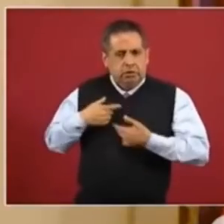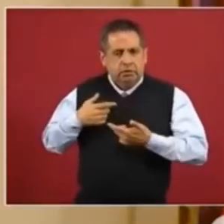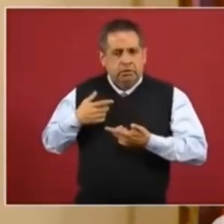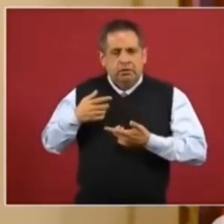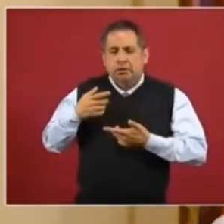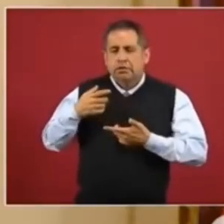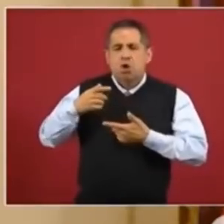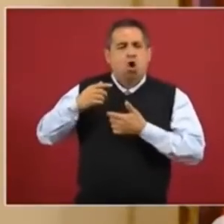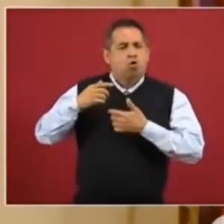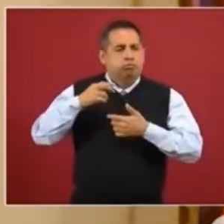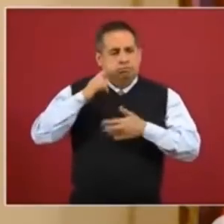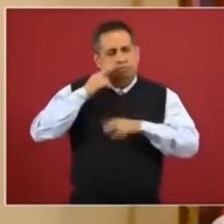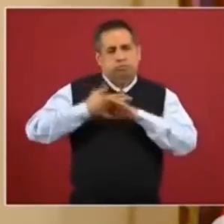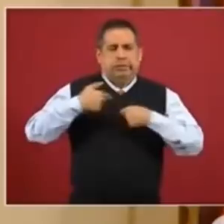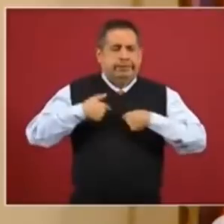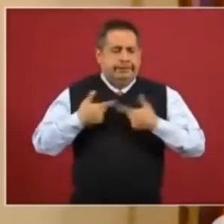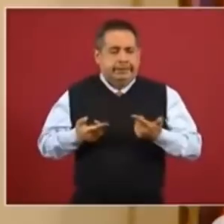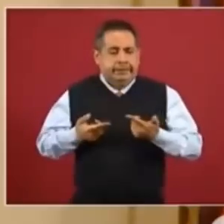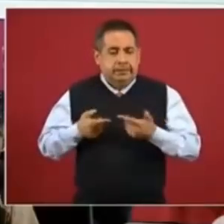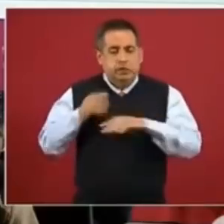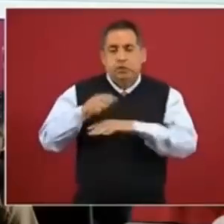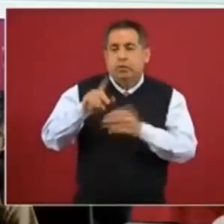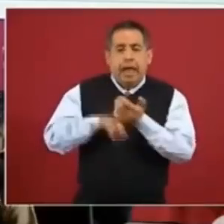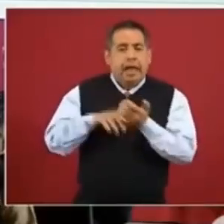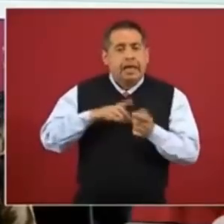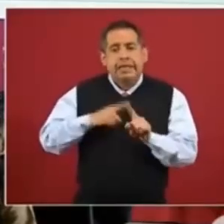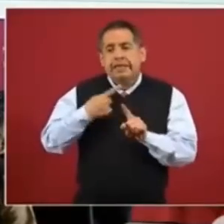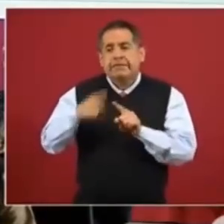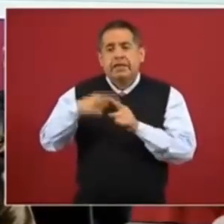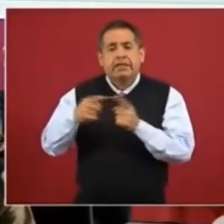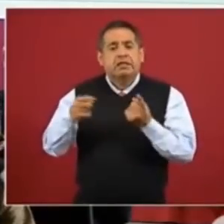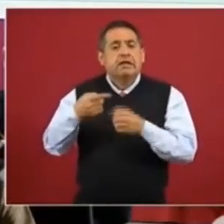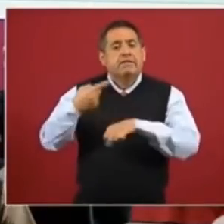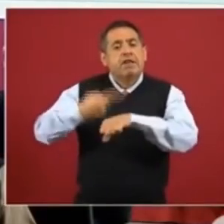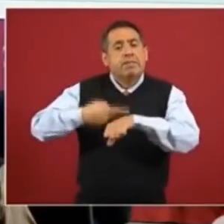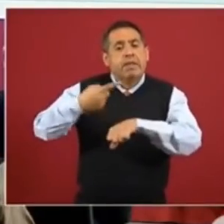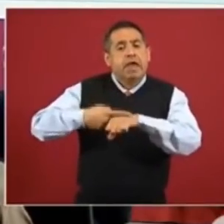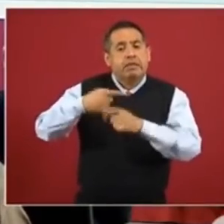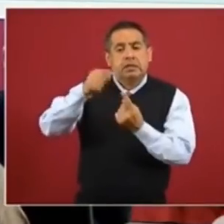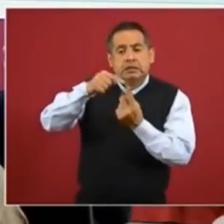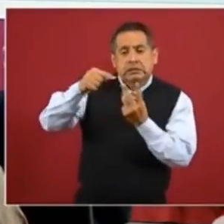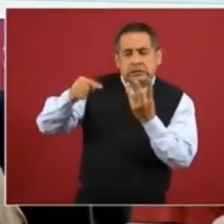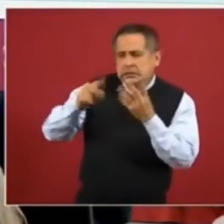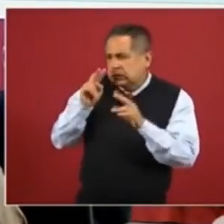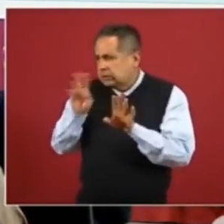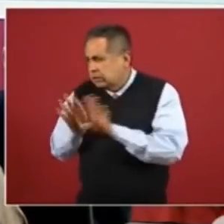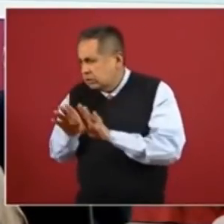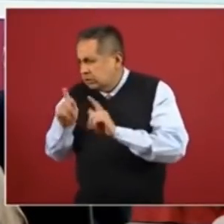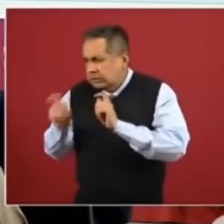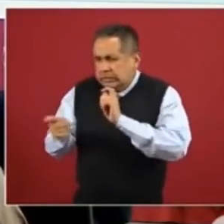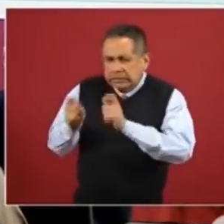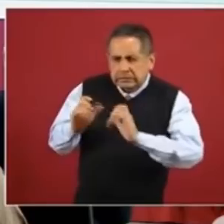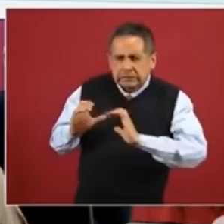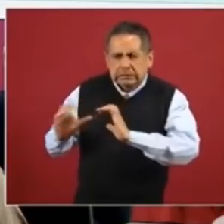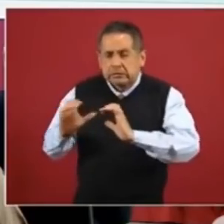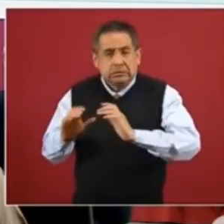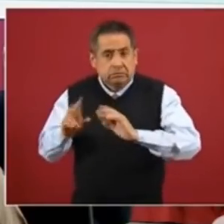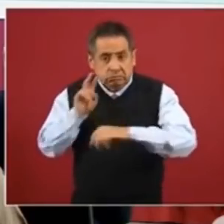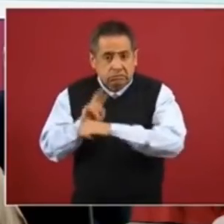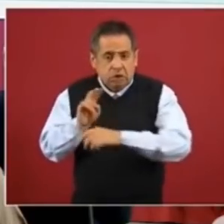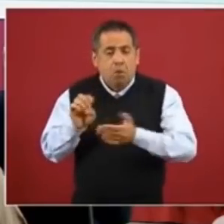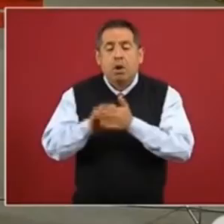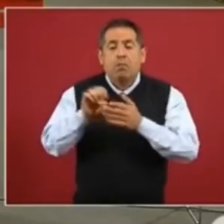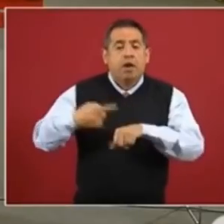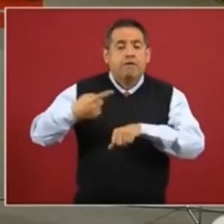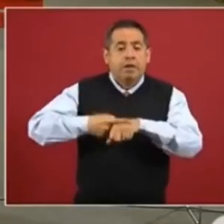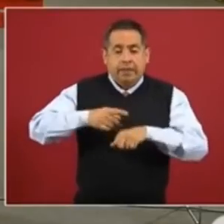soy gerente de ella, y en la cual tenemos diversas enfermedades que le hacemos vigilancia, como son las enfermedades